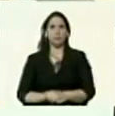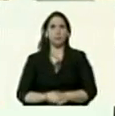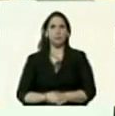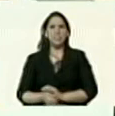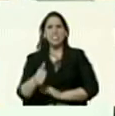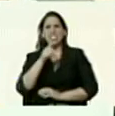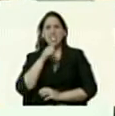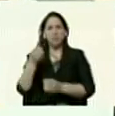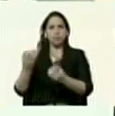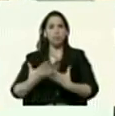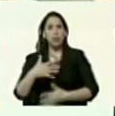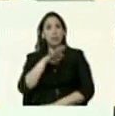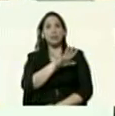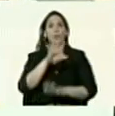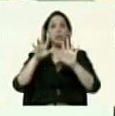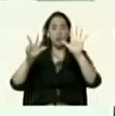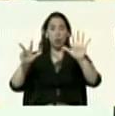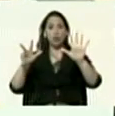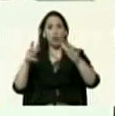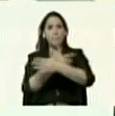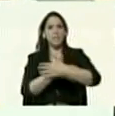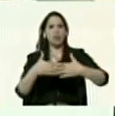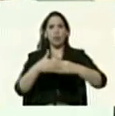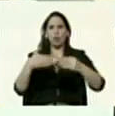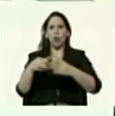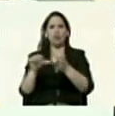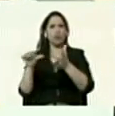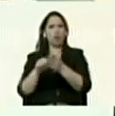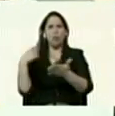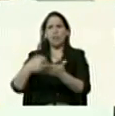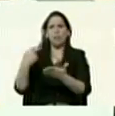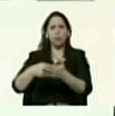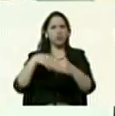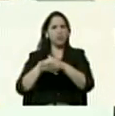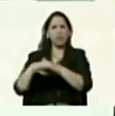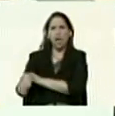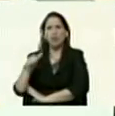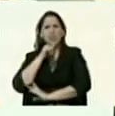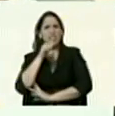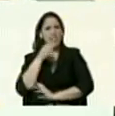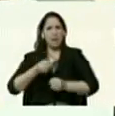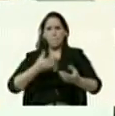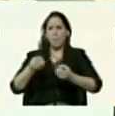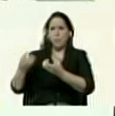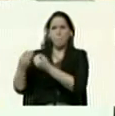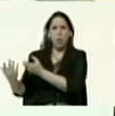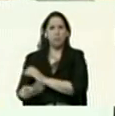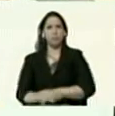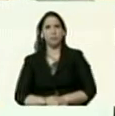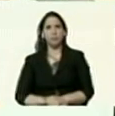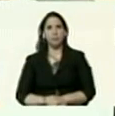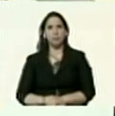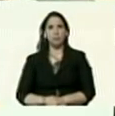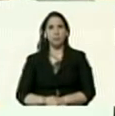¿Quién va a recibir los 58 millones de dólares? ¿Dónde están depositados? ¿Entre quiénes se los repartieron?